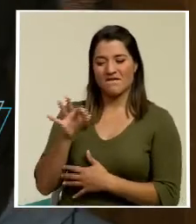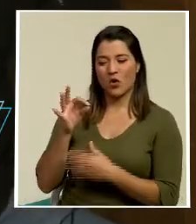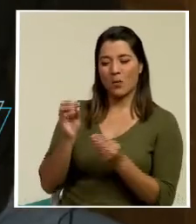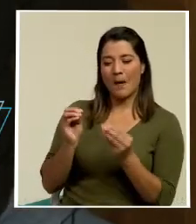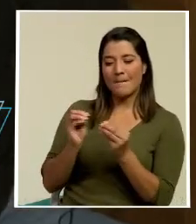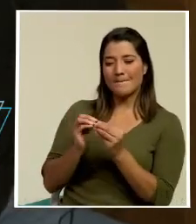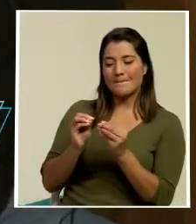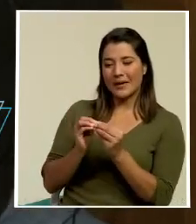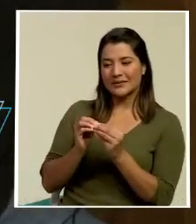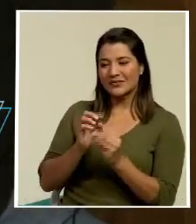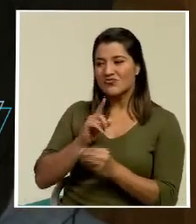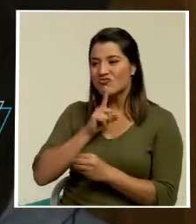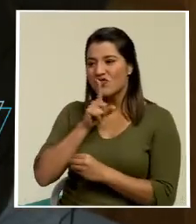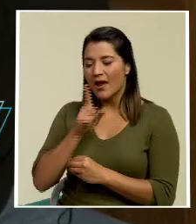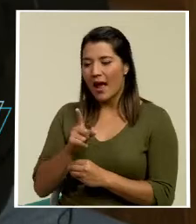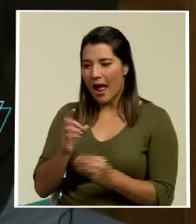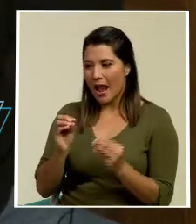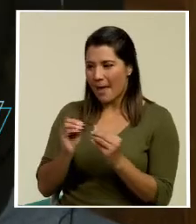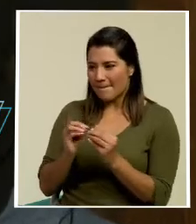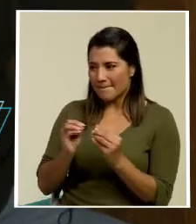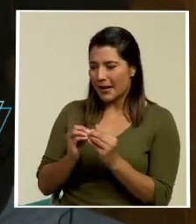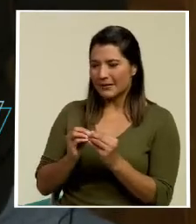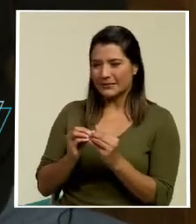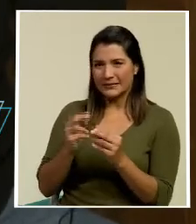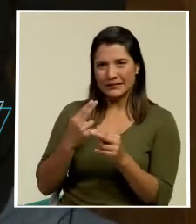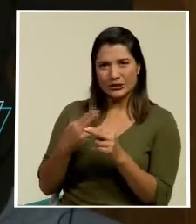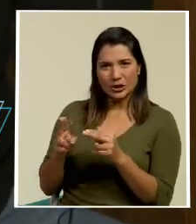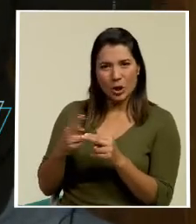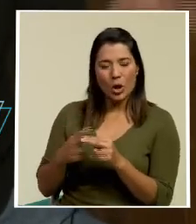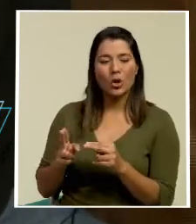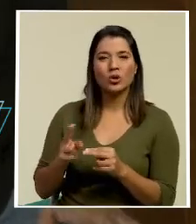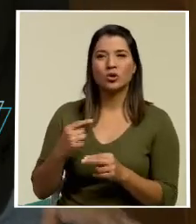y un dictado que uno siente